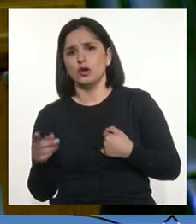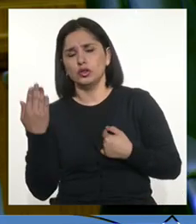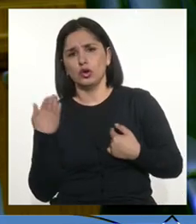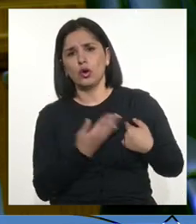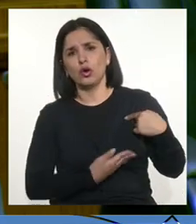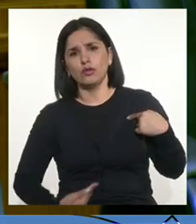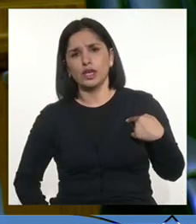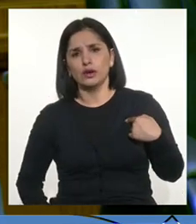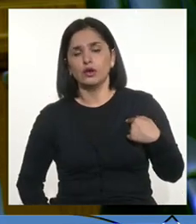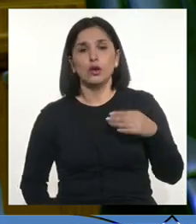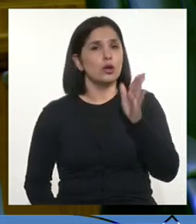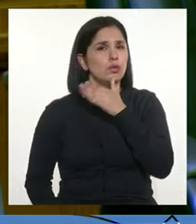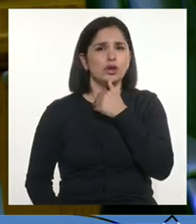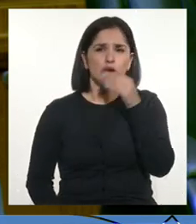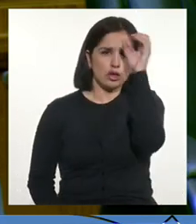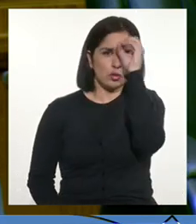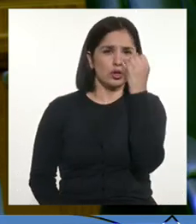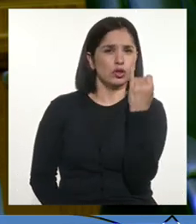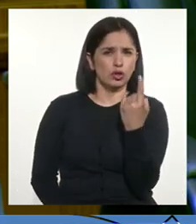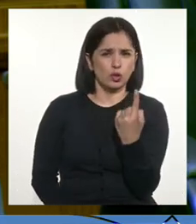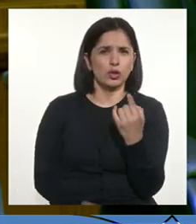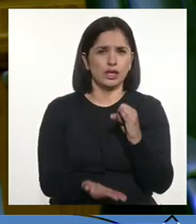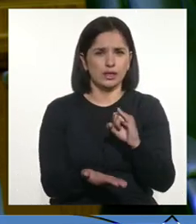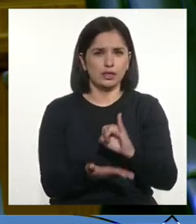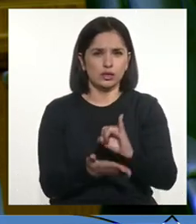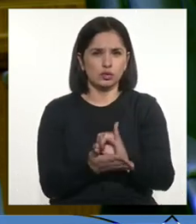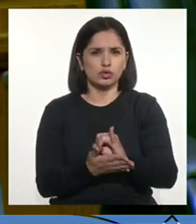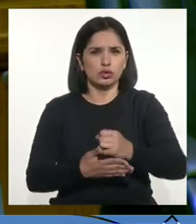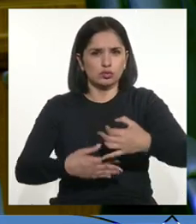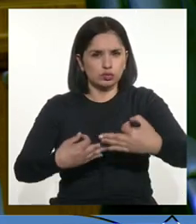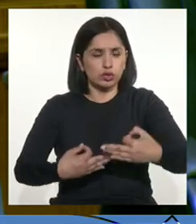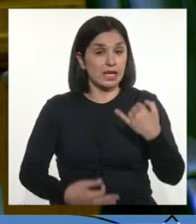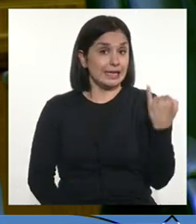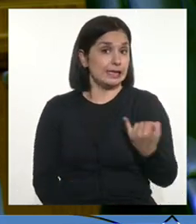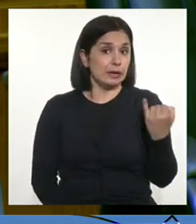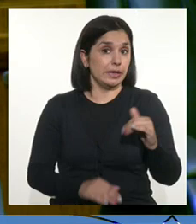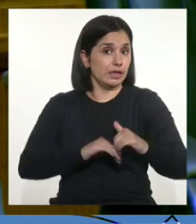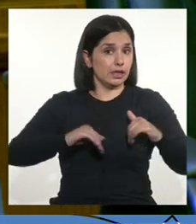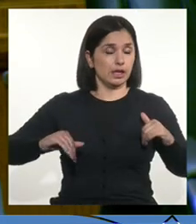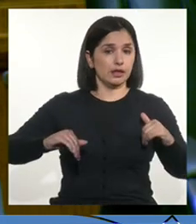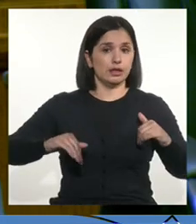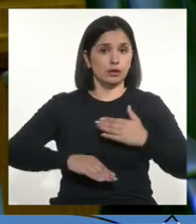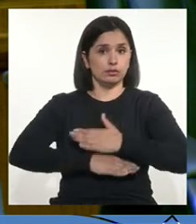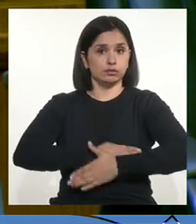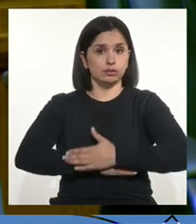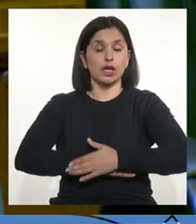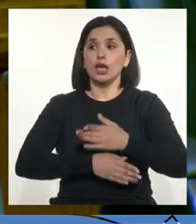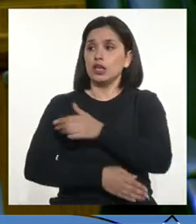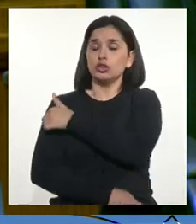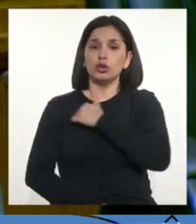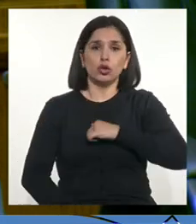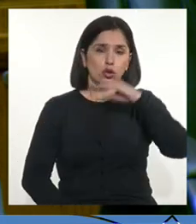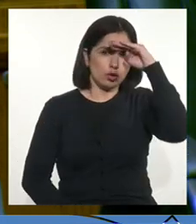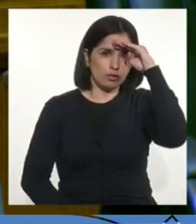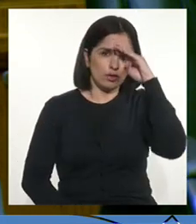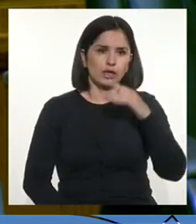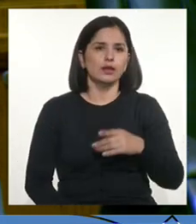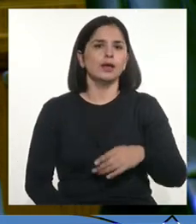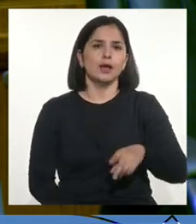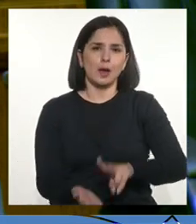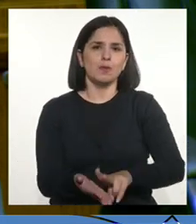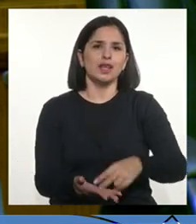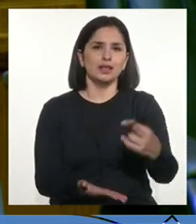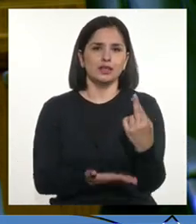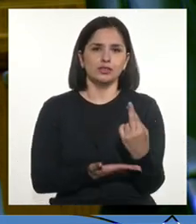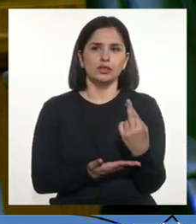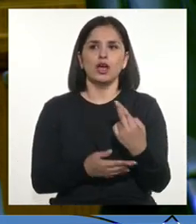de una institución que sea independiente en la cual todos podemos confiar y que se diga obtuvo este efecto hay